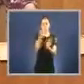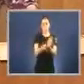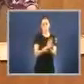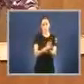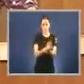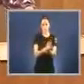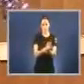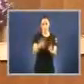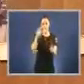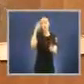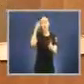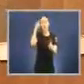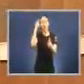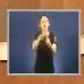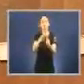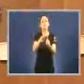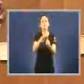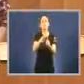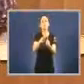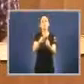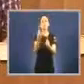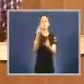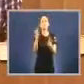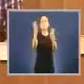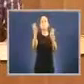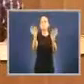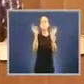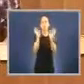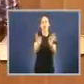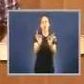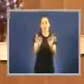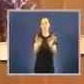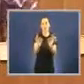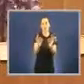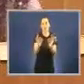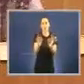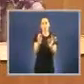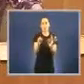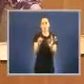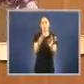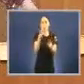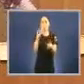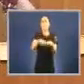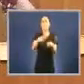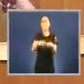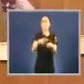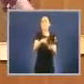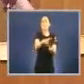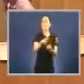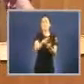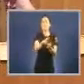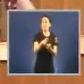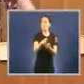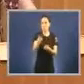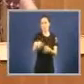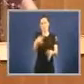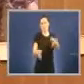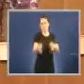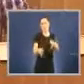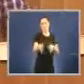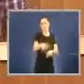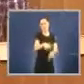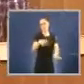non de lei que pretende mellorar nun aspecto moi concreto a inxusta política fiscal que se